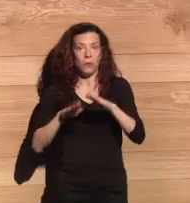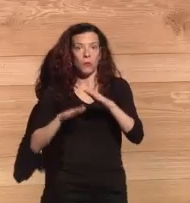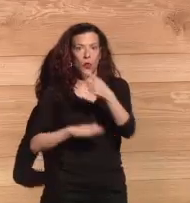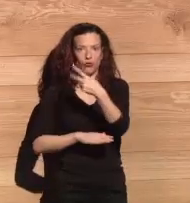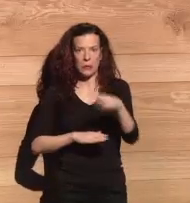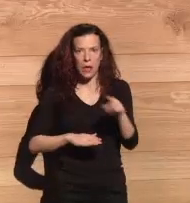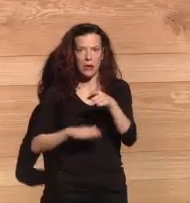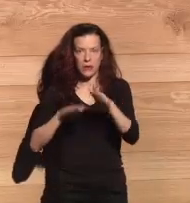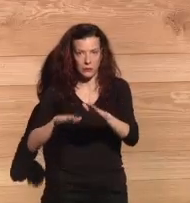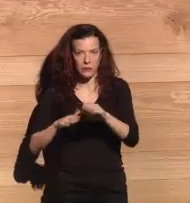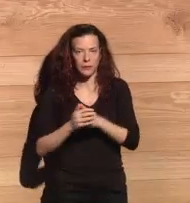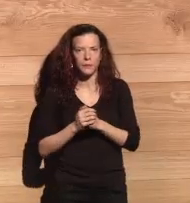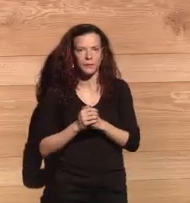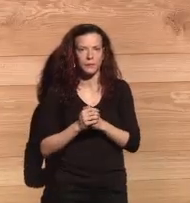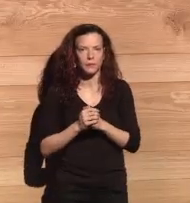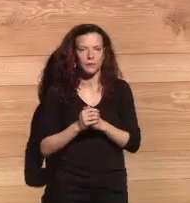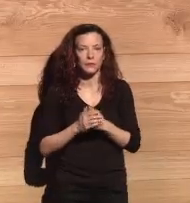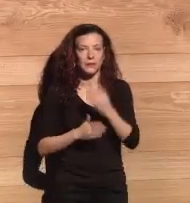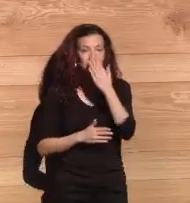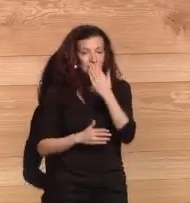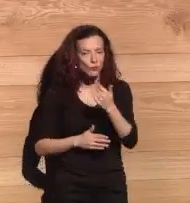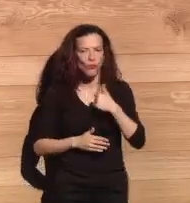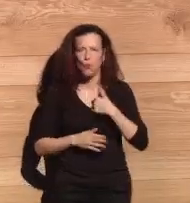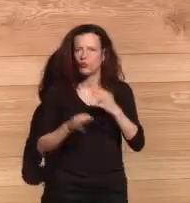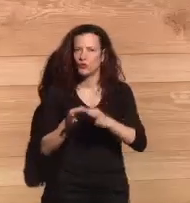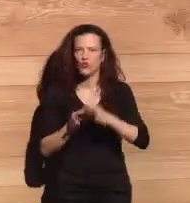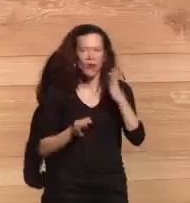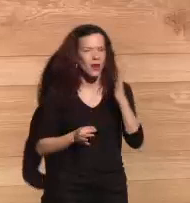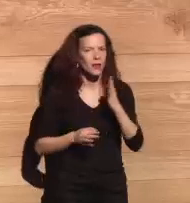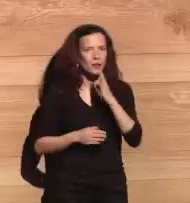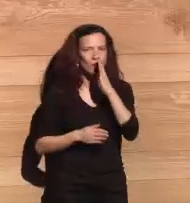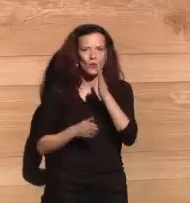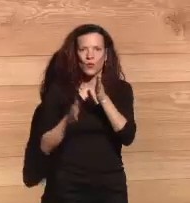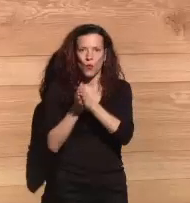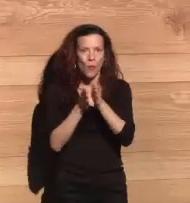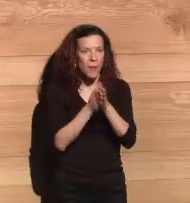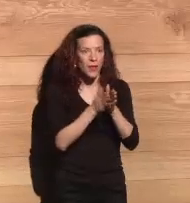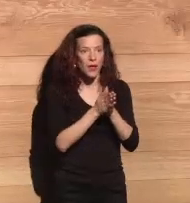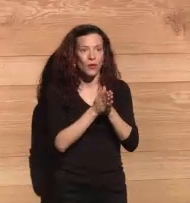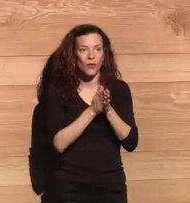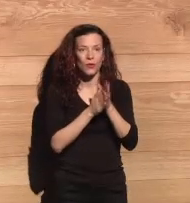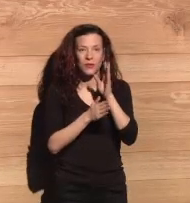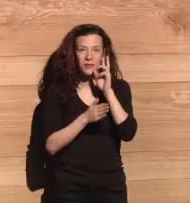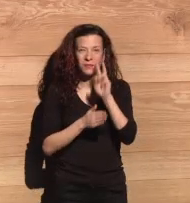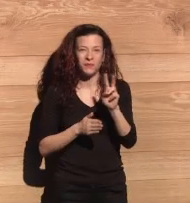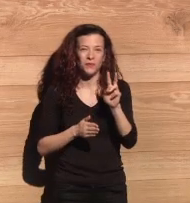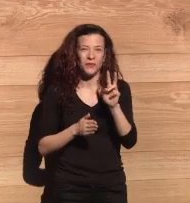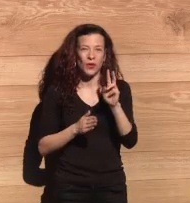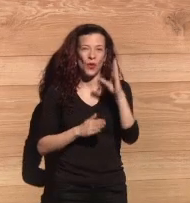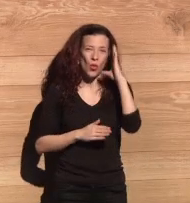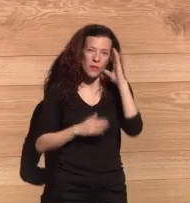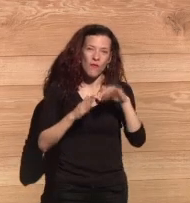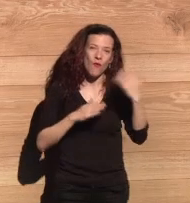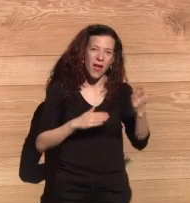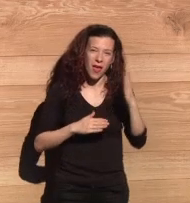2 semanas, que la verdad tuve mucha suerte porque veía a mis compañeros ahí, ¿no? Durmiendo, tenías que dormir